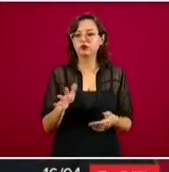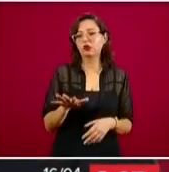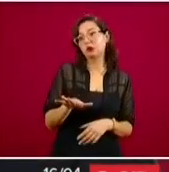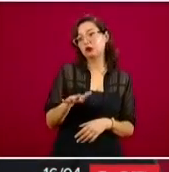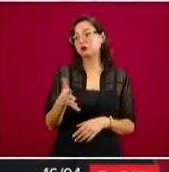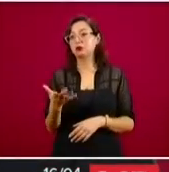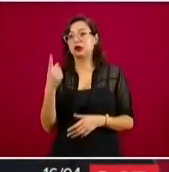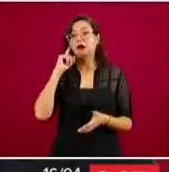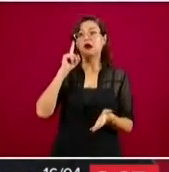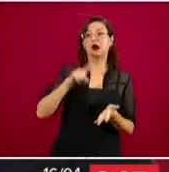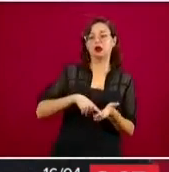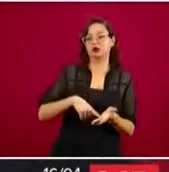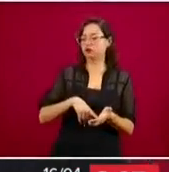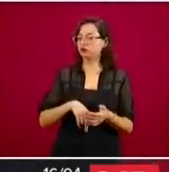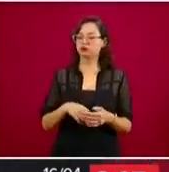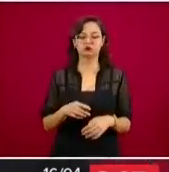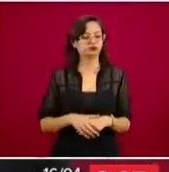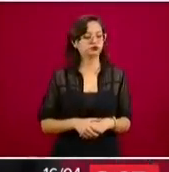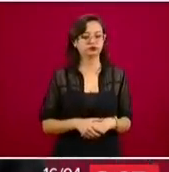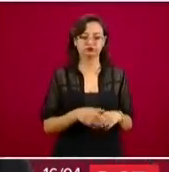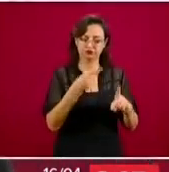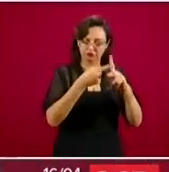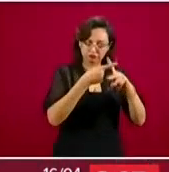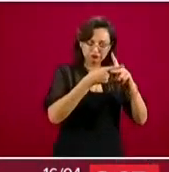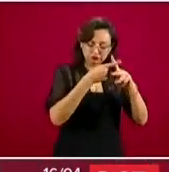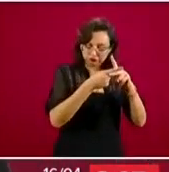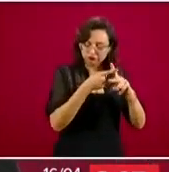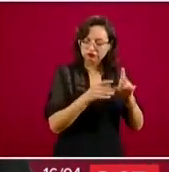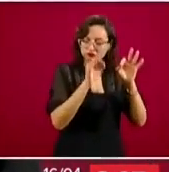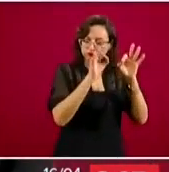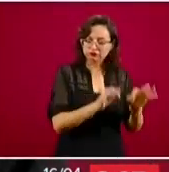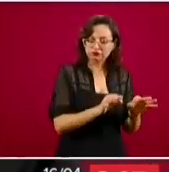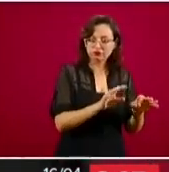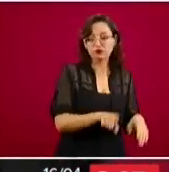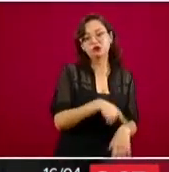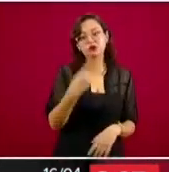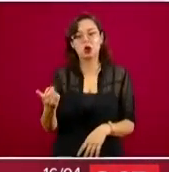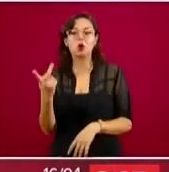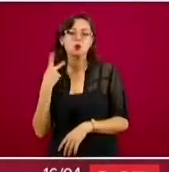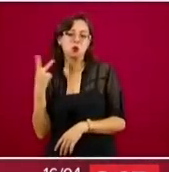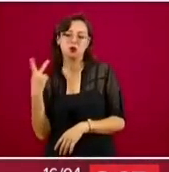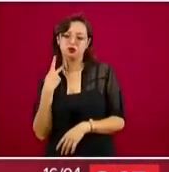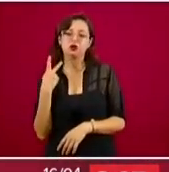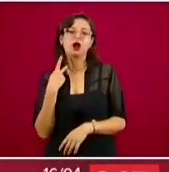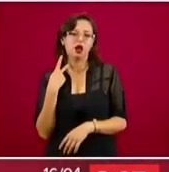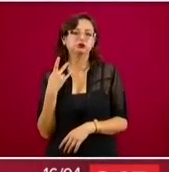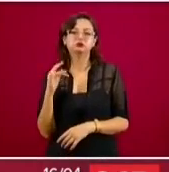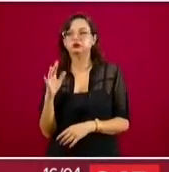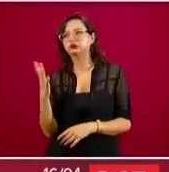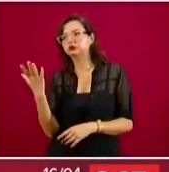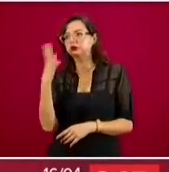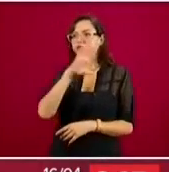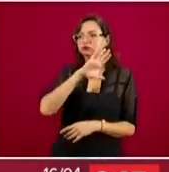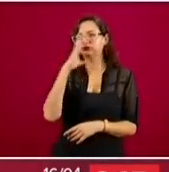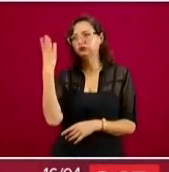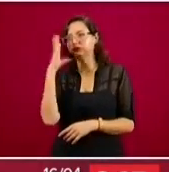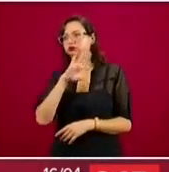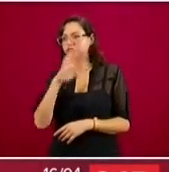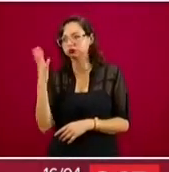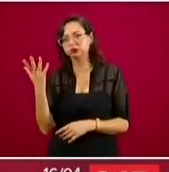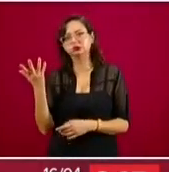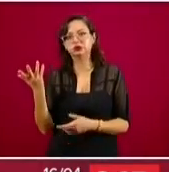aproximaciones. La política, por ejemplo, no es ciencia exacta, es de aproximaciones.